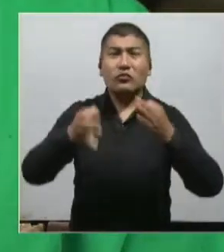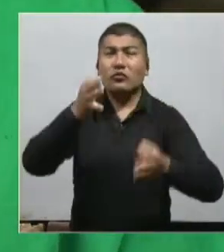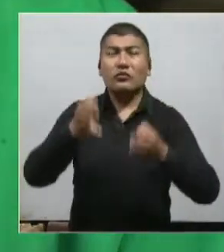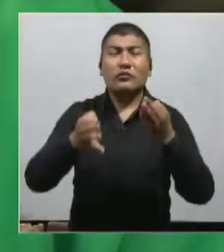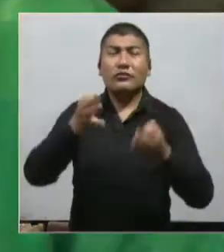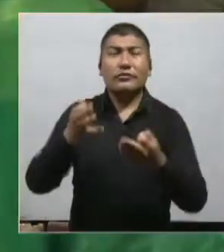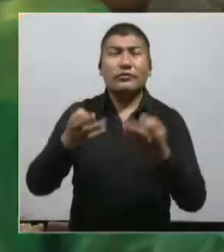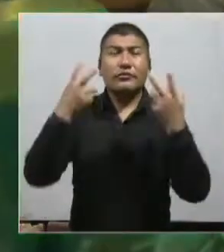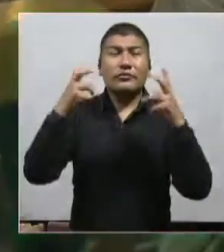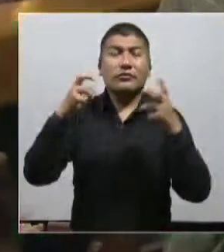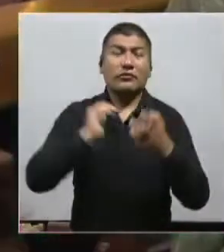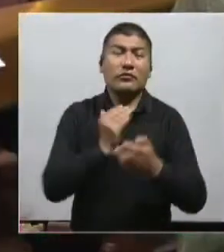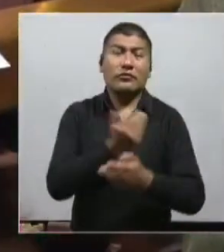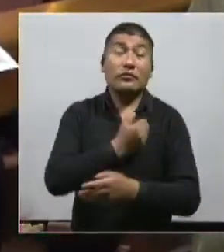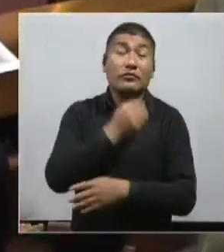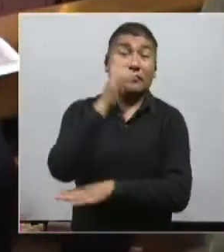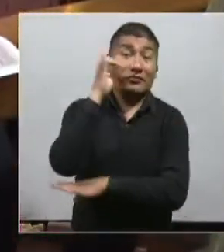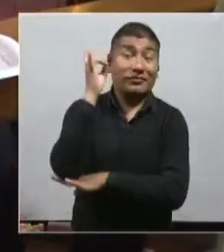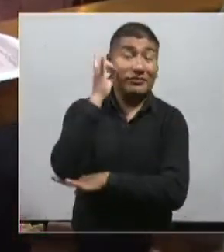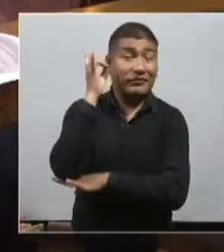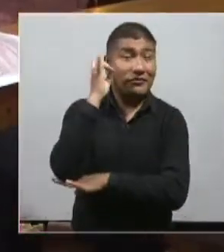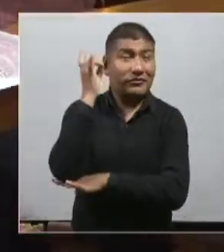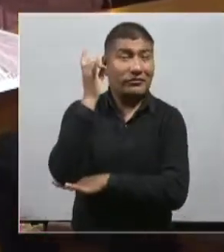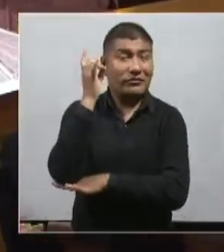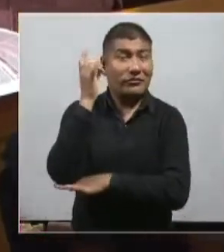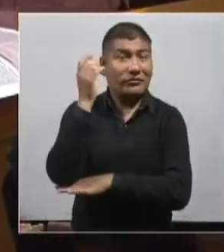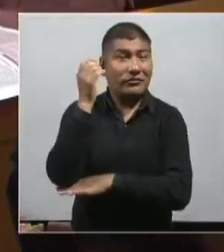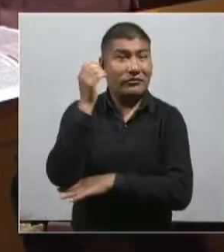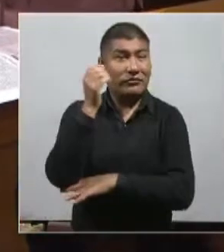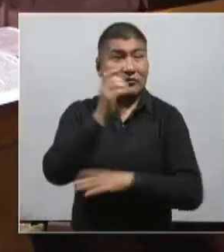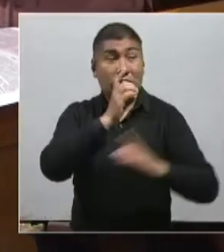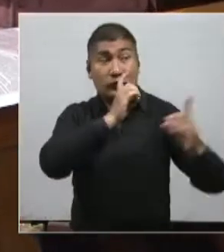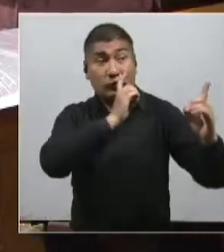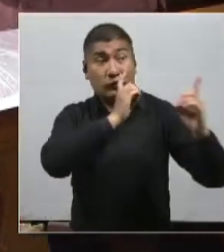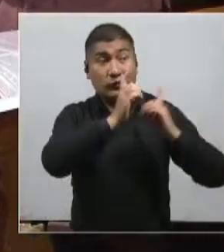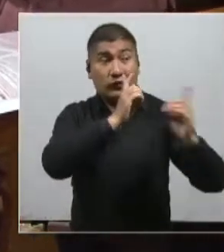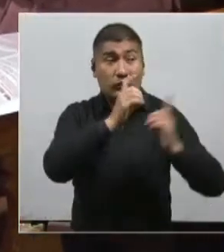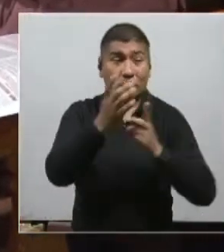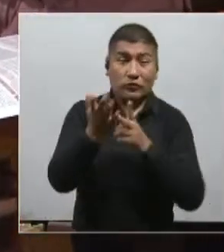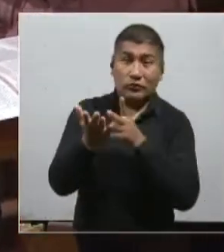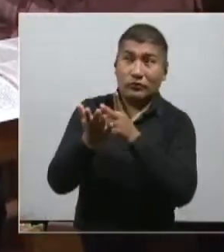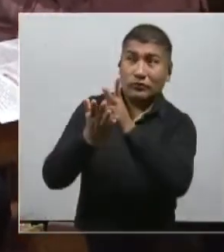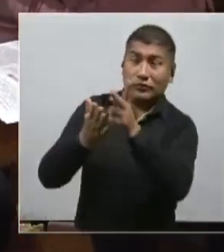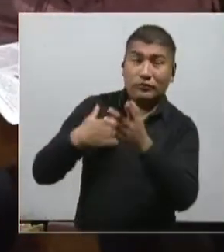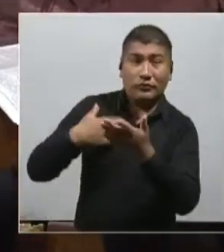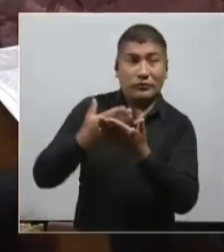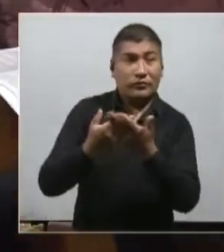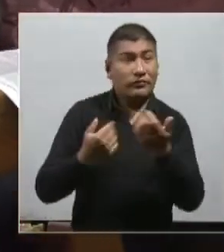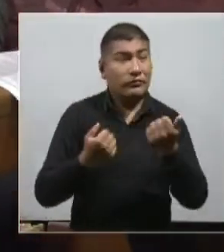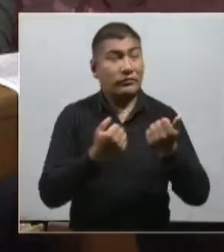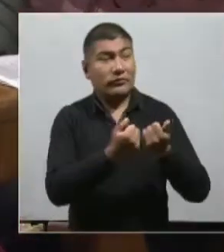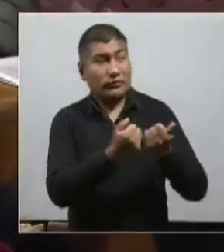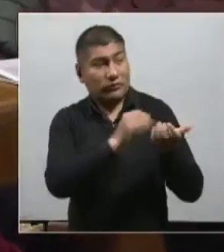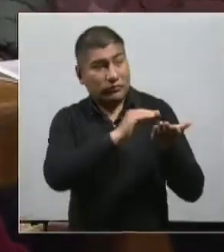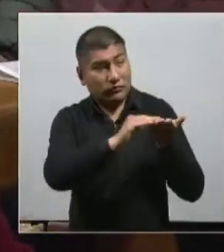ejemplo, en nuestro país. El diálogo, la verdad, la solidaridad, la